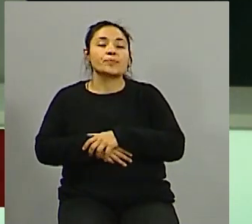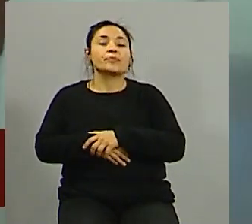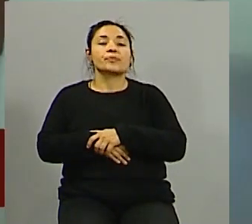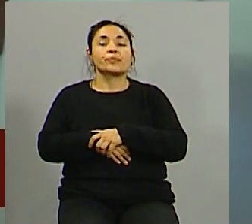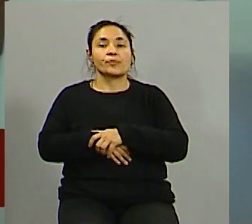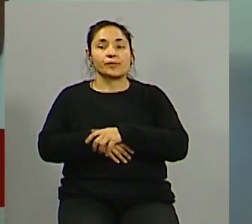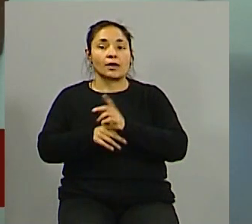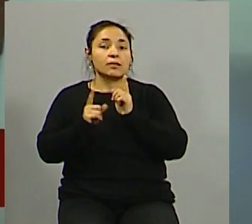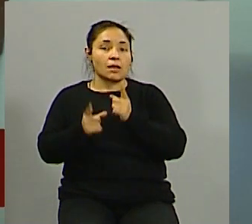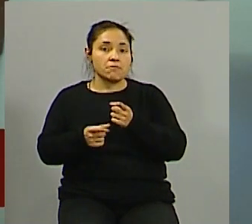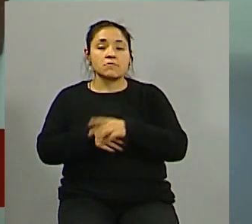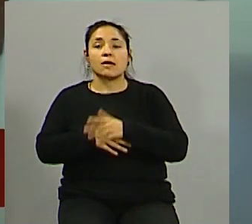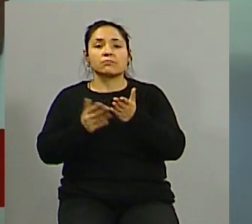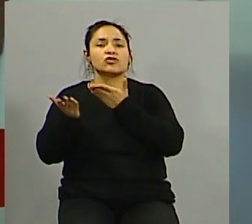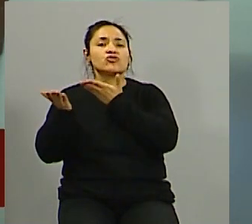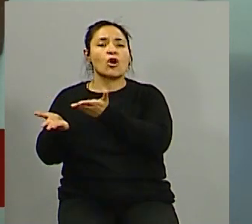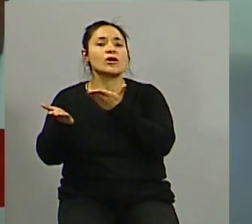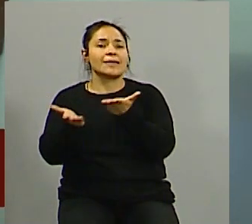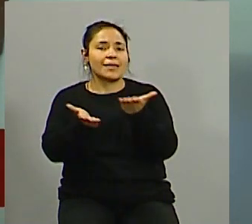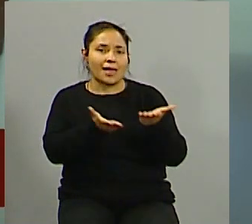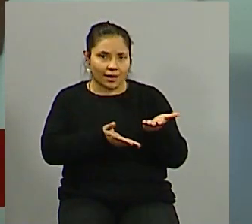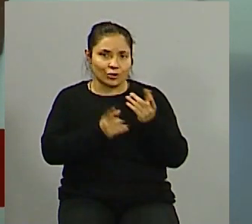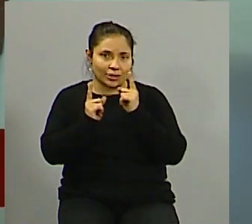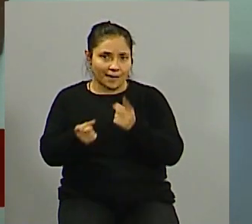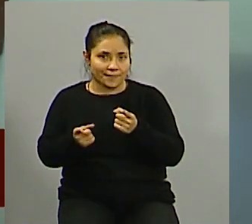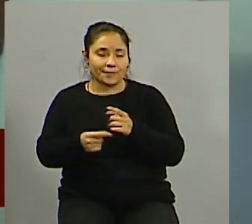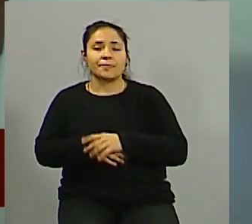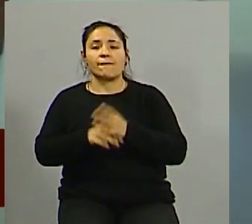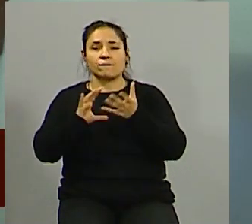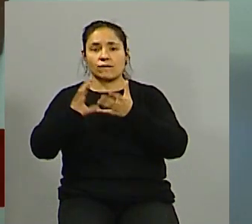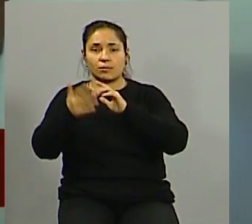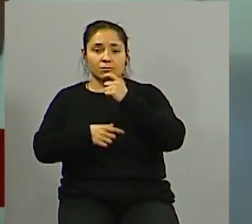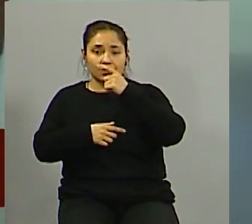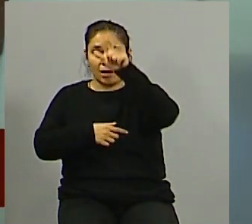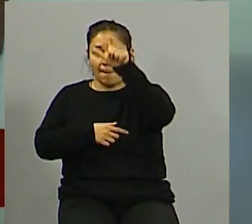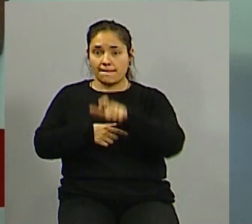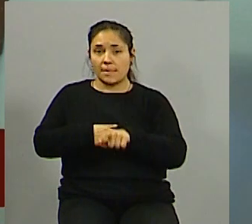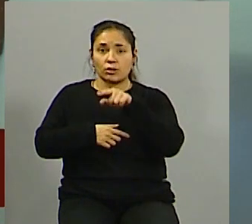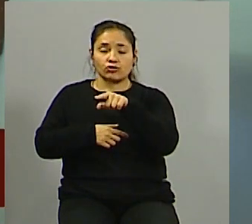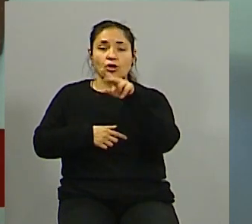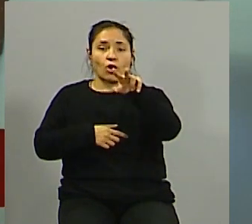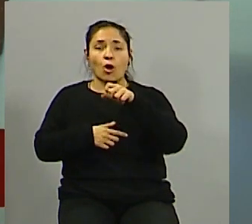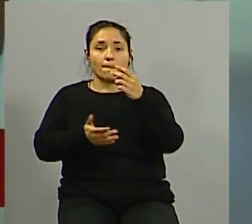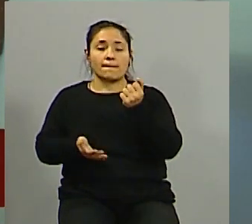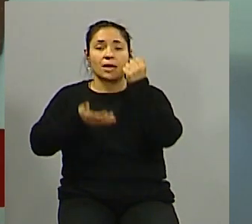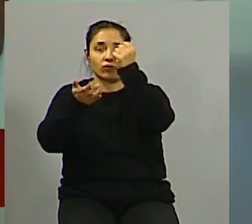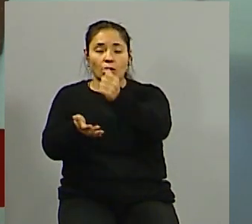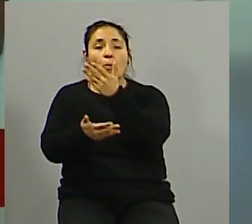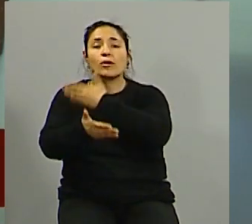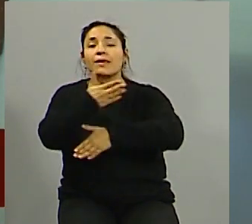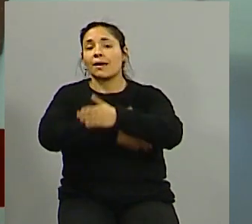Y es un sistema solidario en el cual nosotros decimos que una persona que, por ejemplo, cobra una pensión por